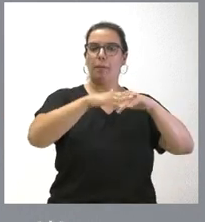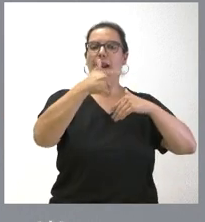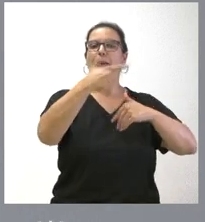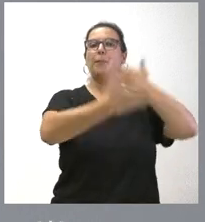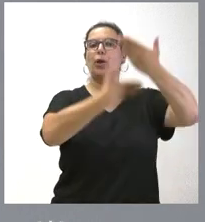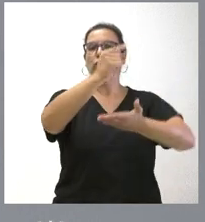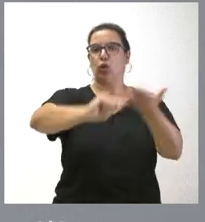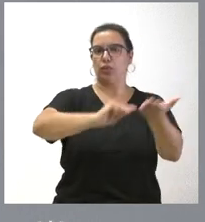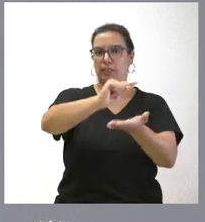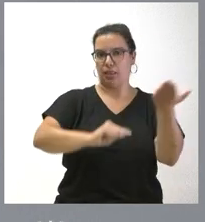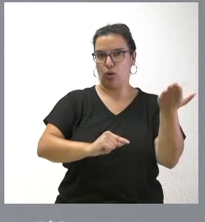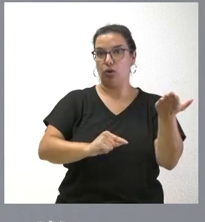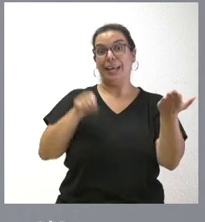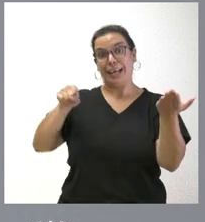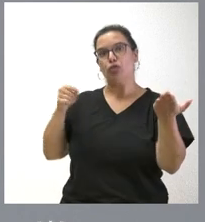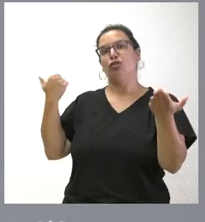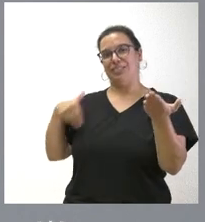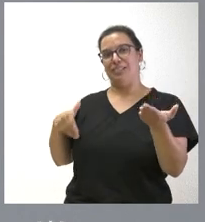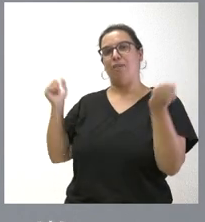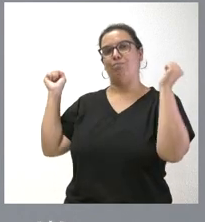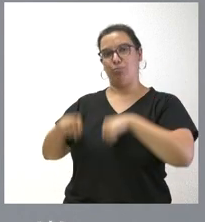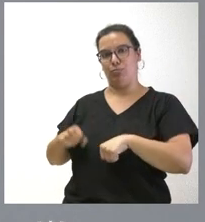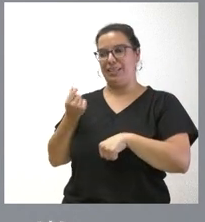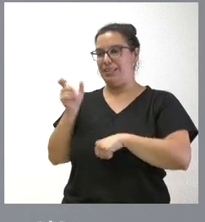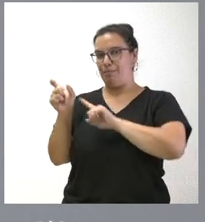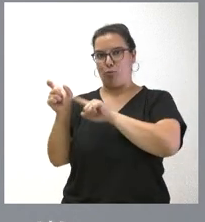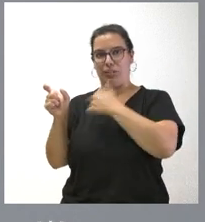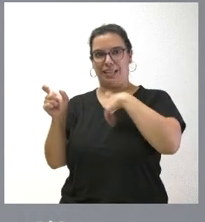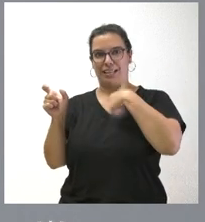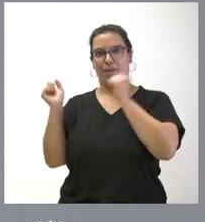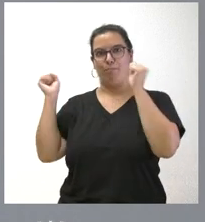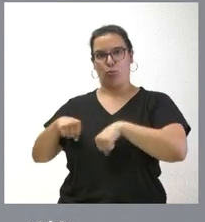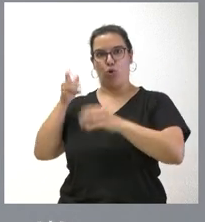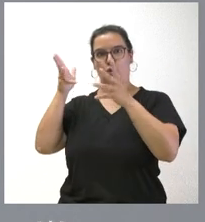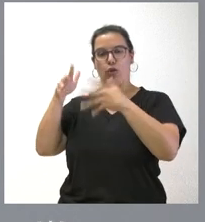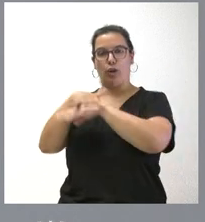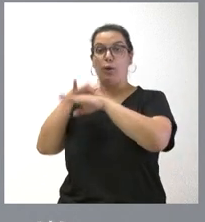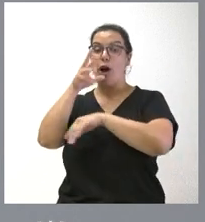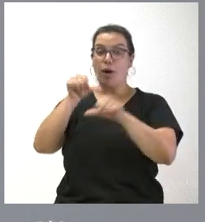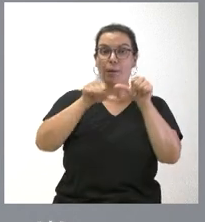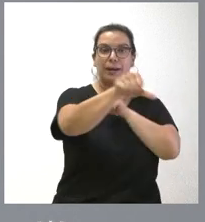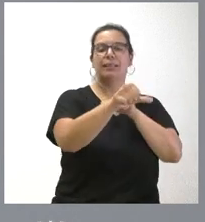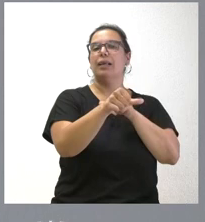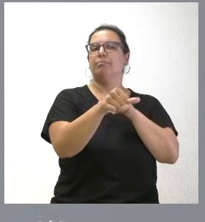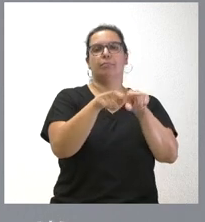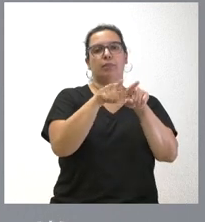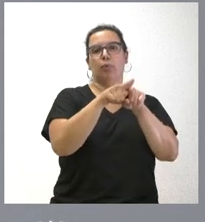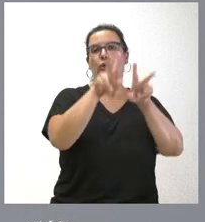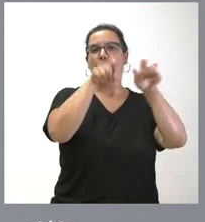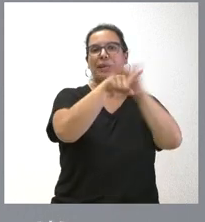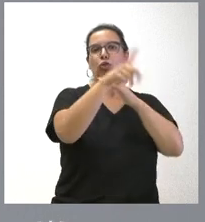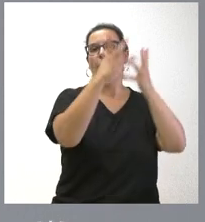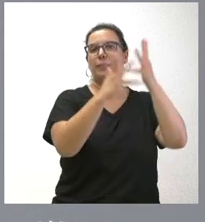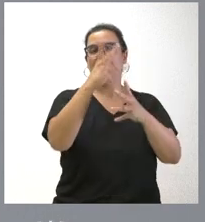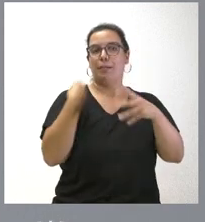es lo que tuvo que pasar en su evento por el consejo de gobierno por razón del importe y ahora soy yo en los trámites administrativos que corresponde a la propia consejería que le podrá